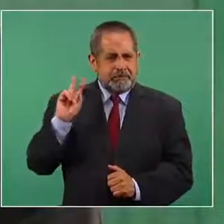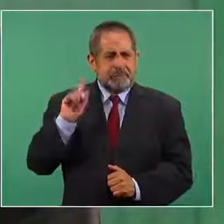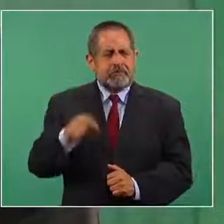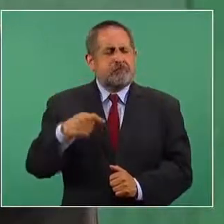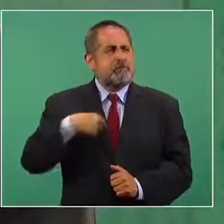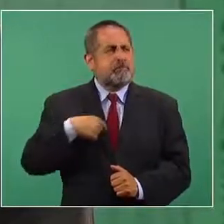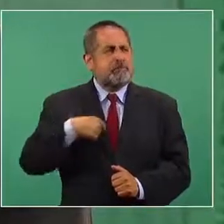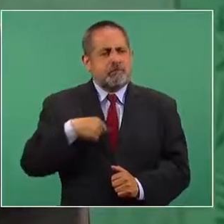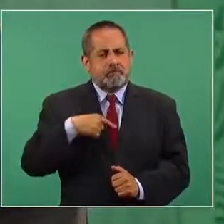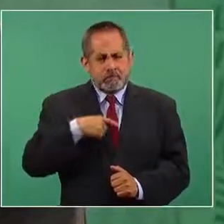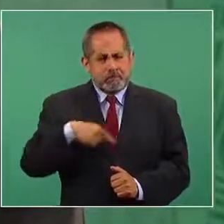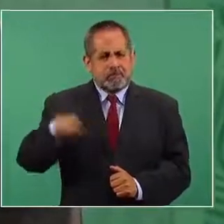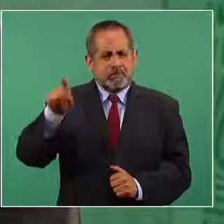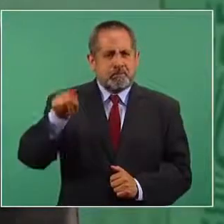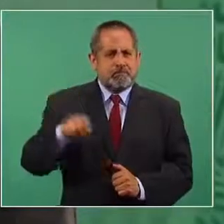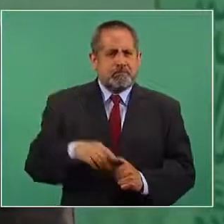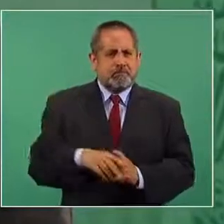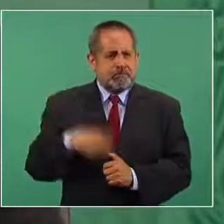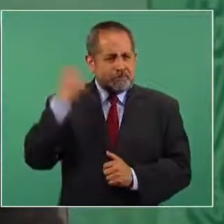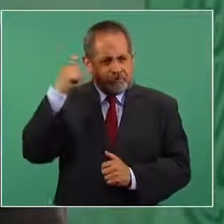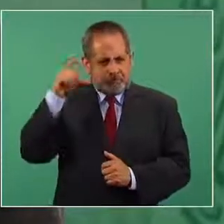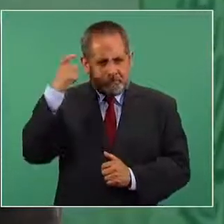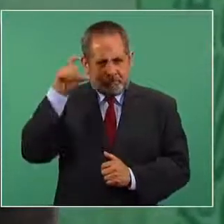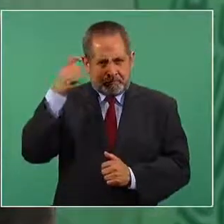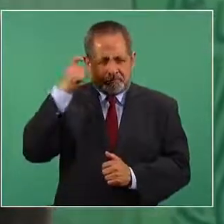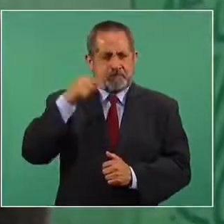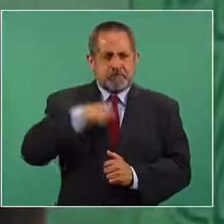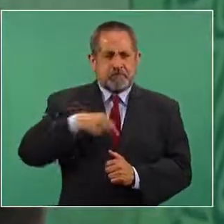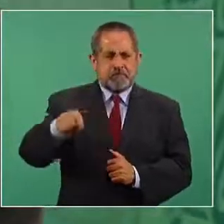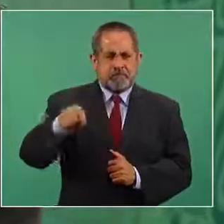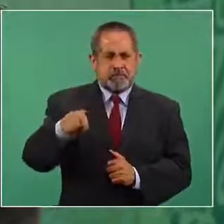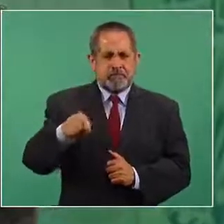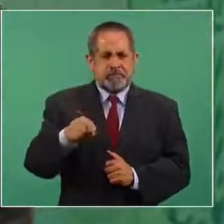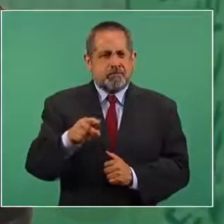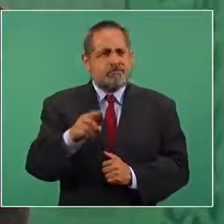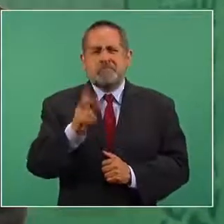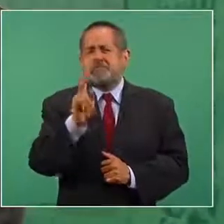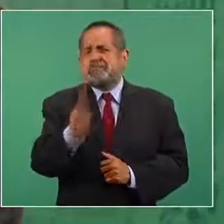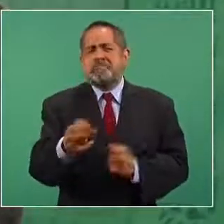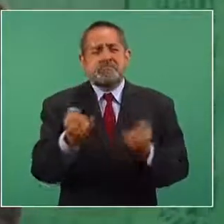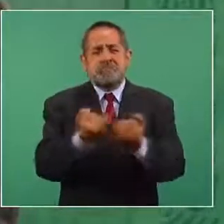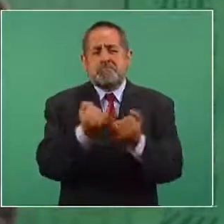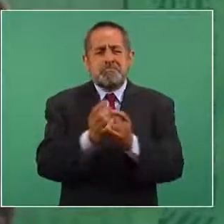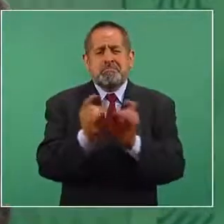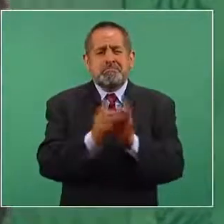estuve en Querétaro y sucedió algo parecido.